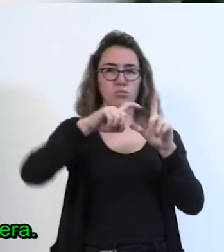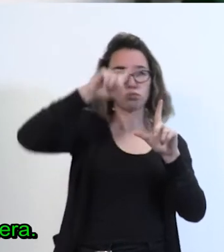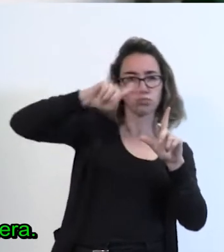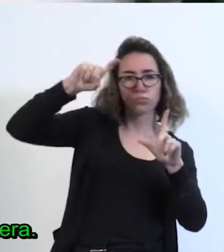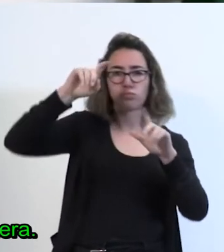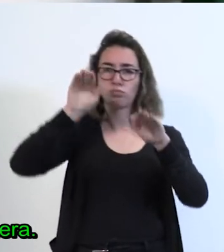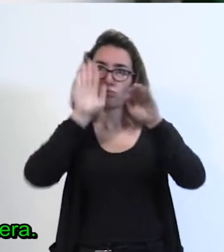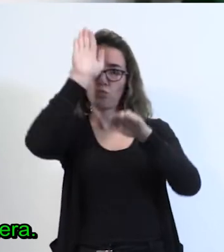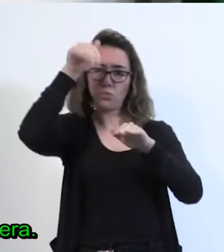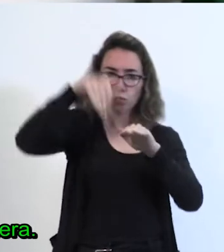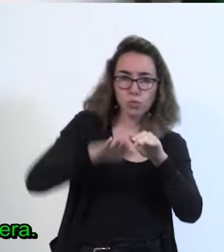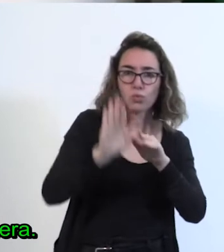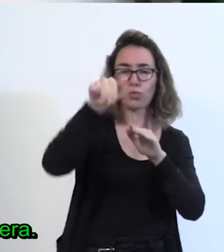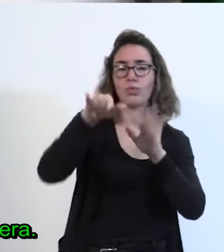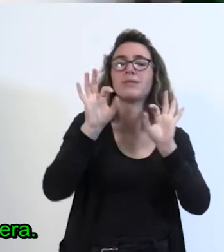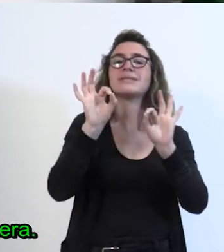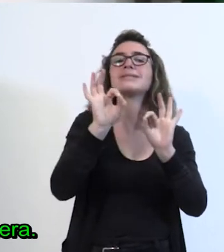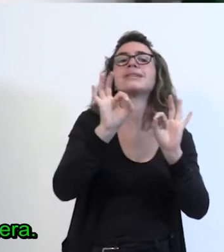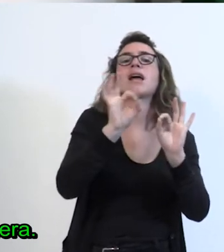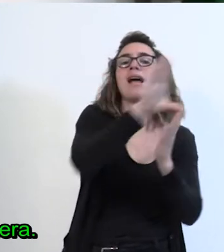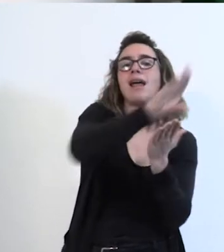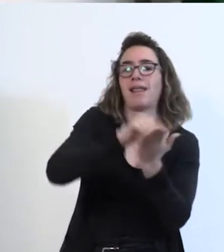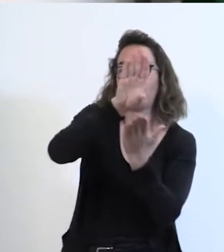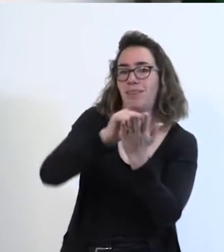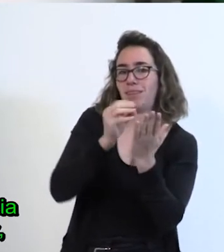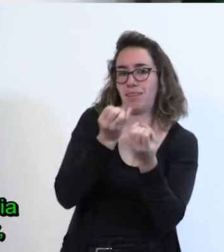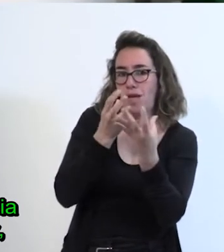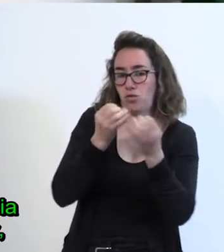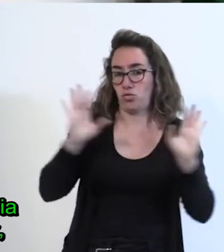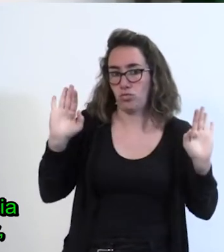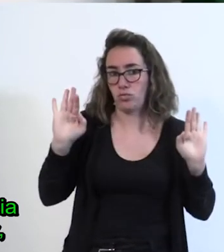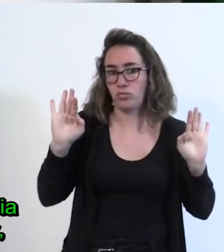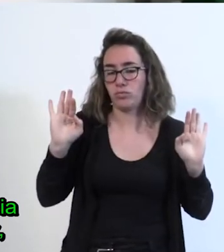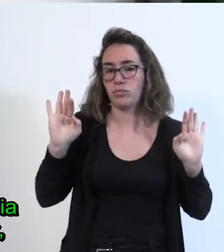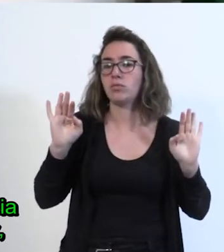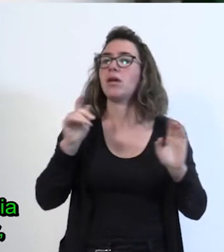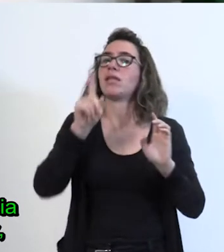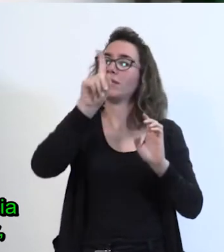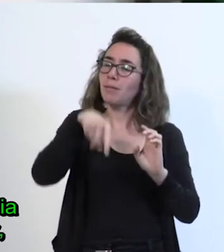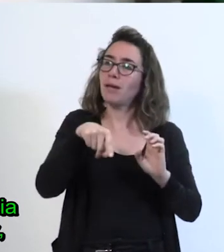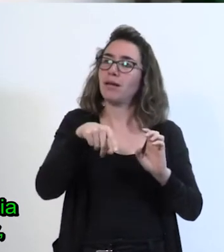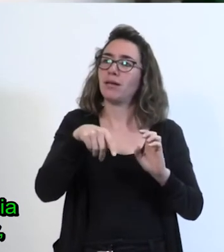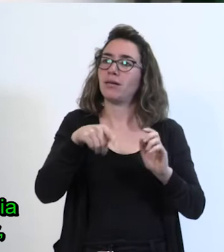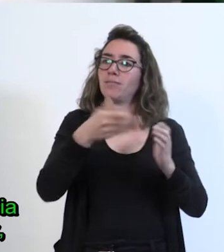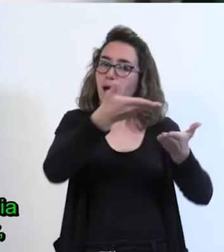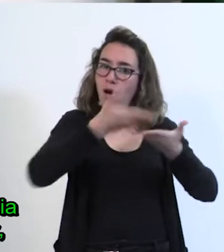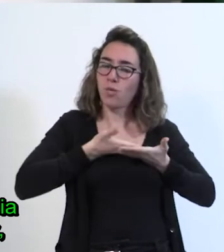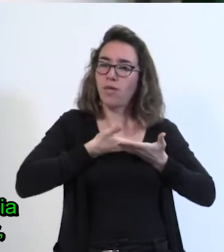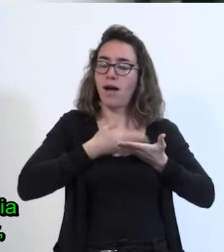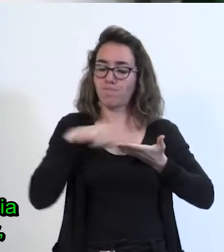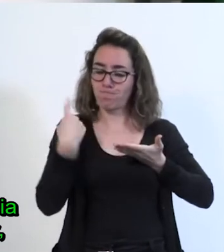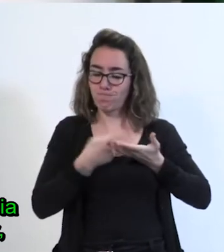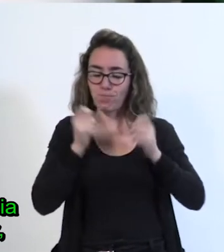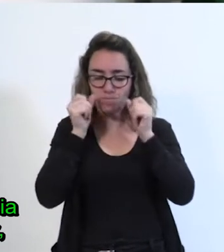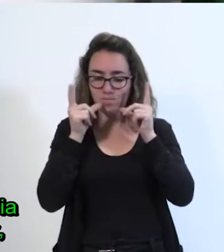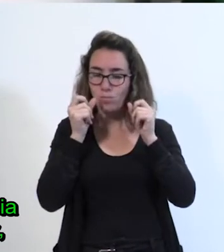las tendencias de lo registrado, digamos, por decirlo de alguna manera. Y ha contribuido a hacer conciencia de que el problema